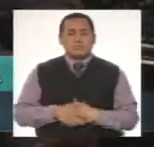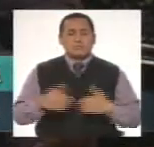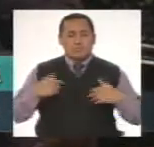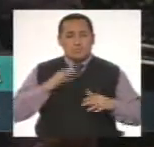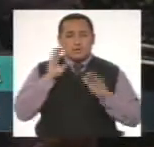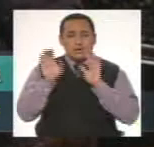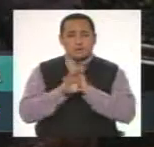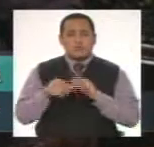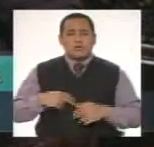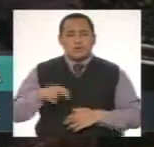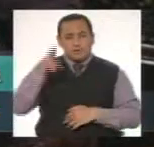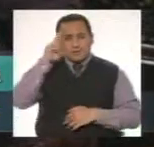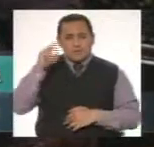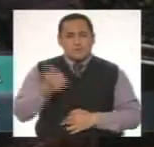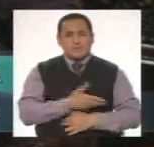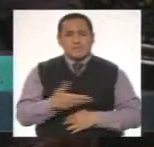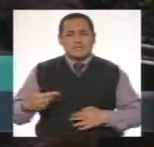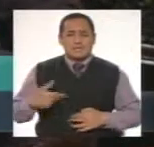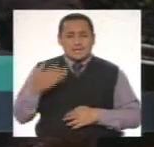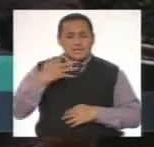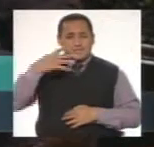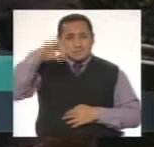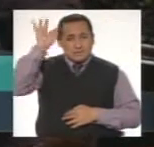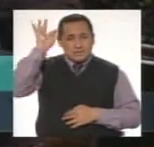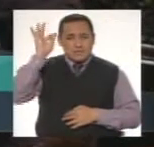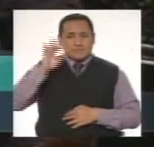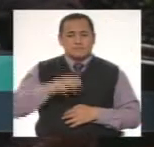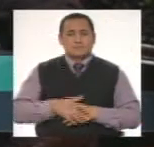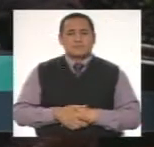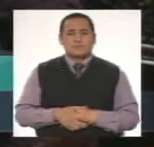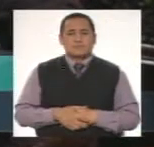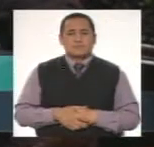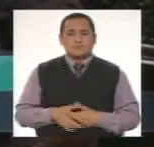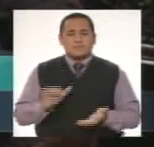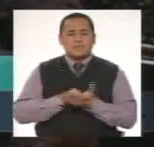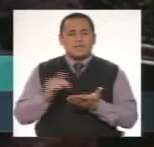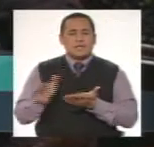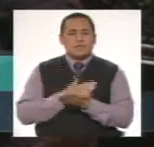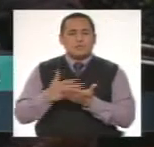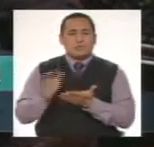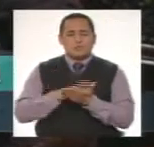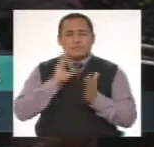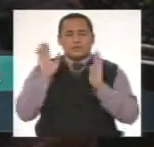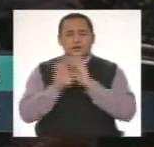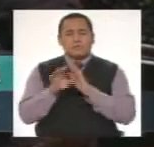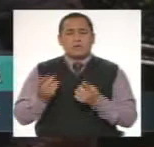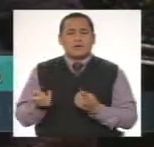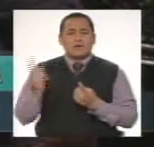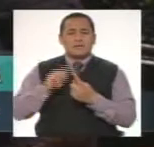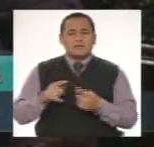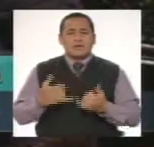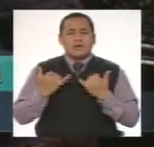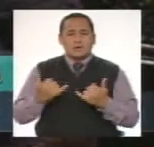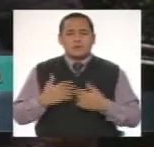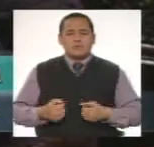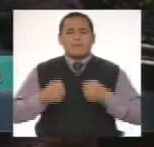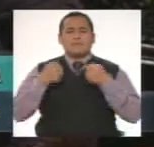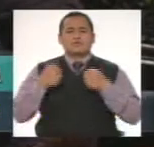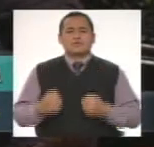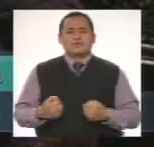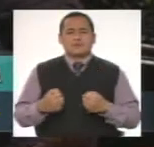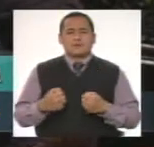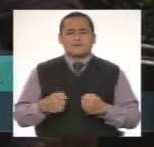Confiamos, como nos lo ha dicho el presidente Piñera, de que no hay en este momento ninguna posición